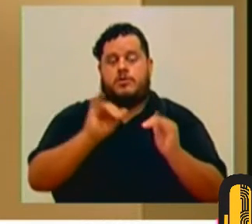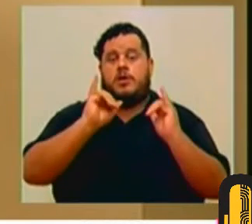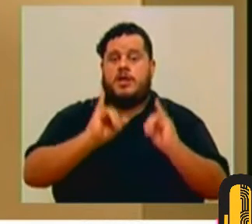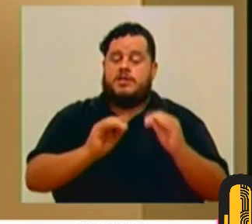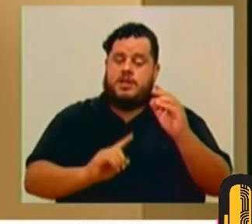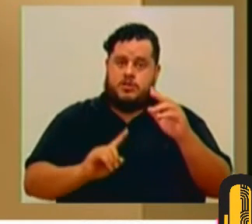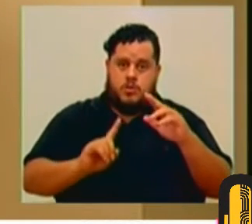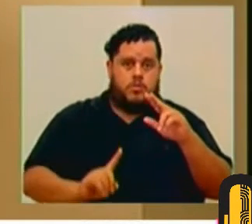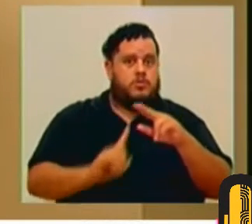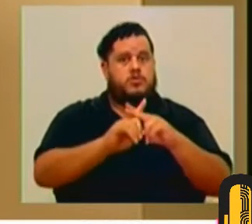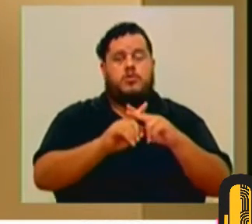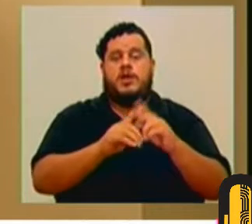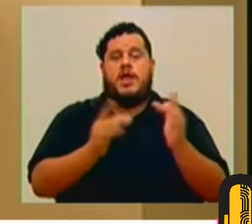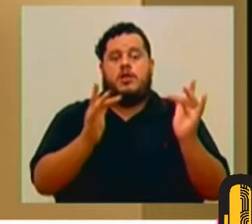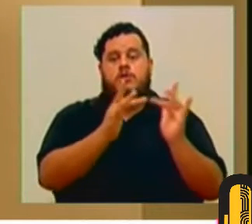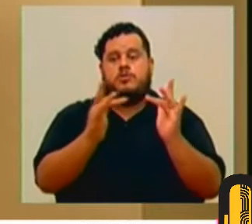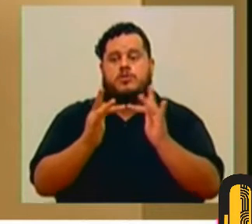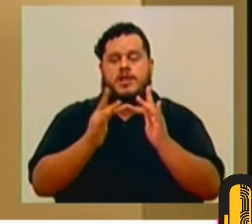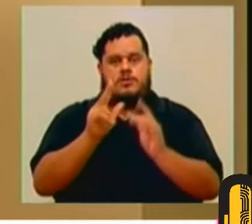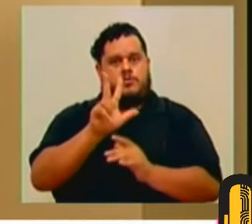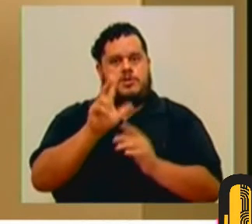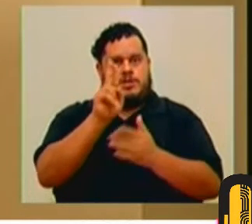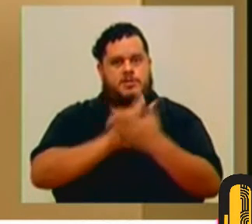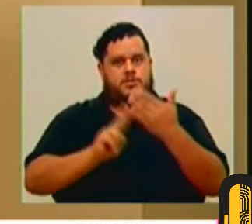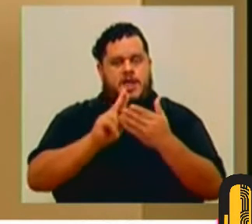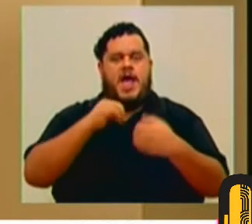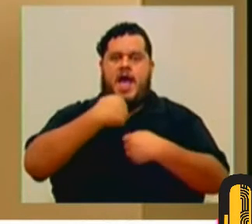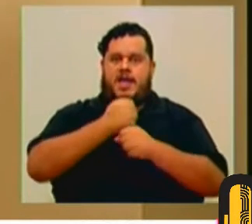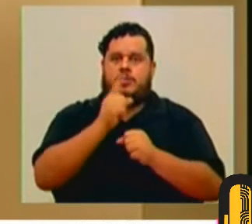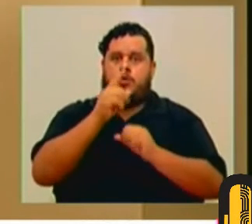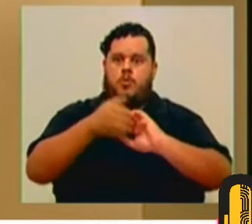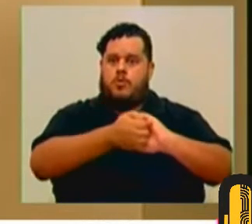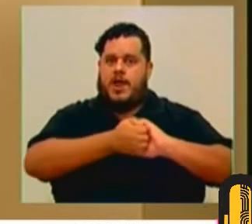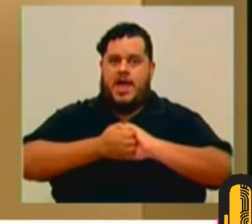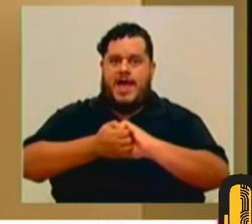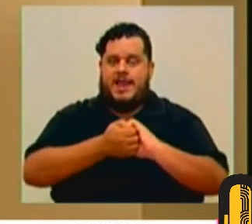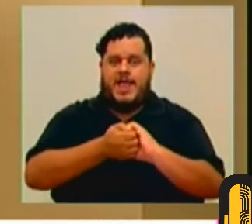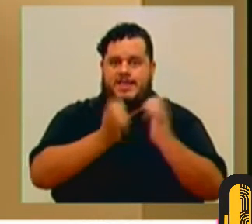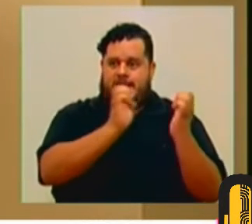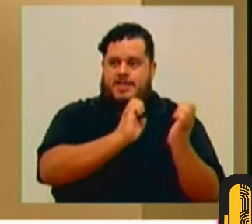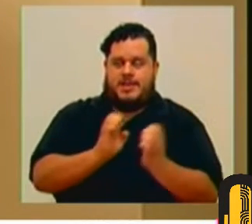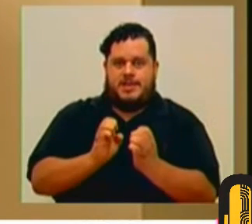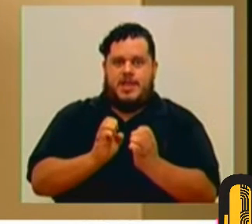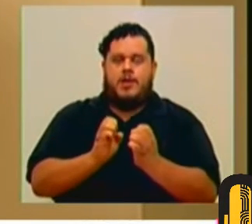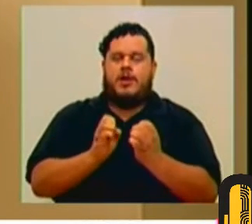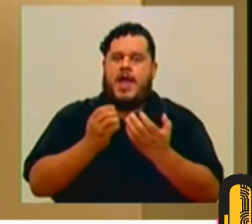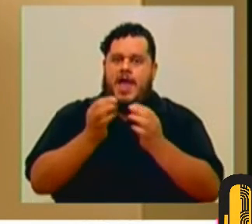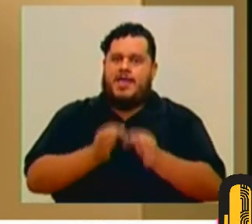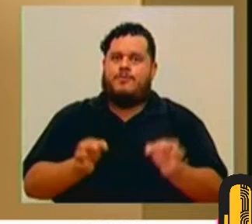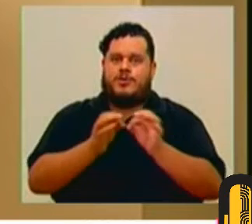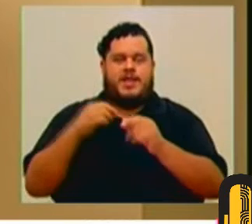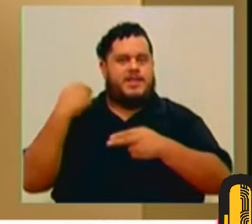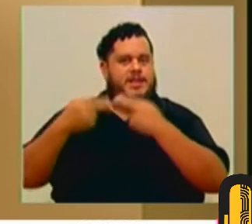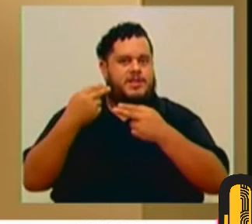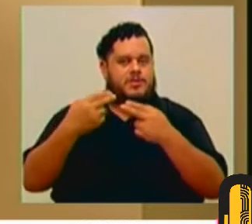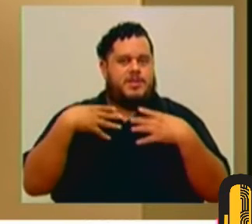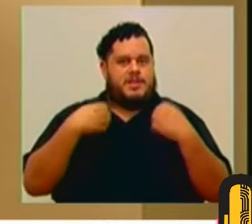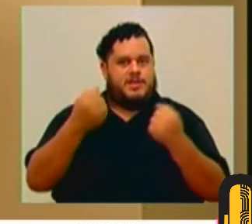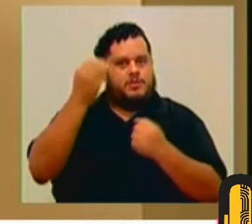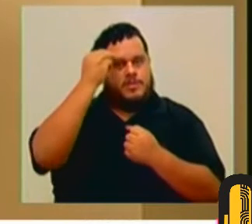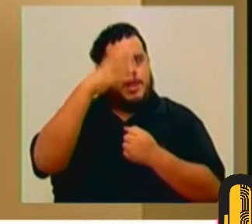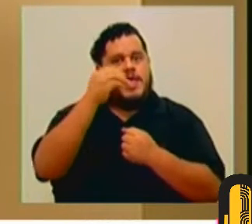los contactos con las tres universidades, haciendo una alianza estratégica que marca un hito en la historia de la salud mental y de